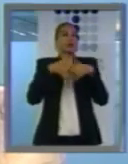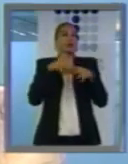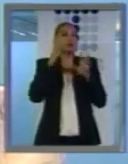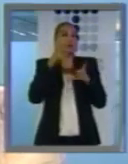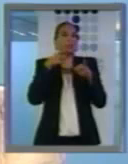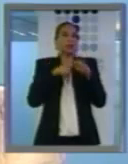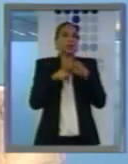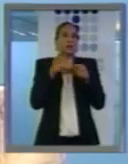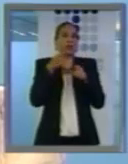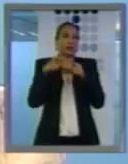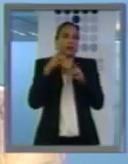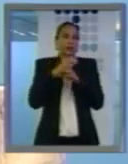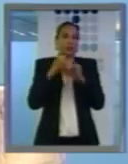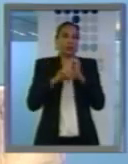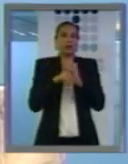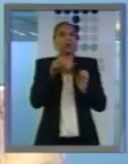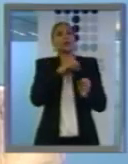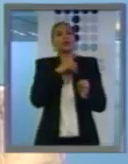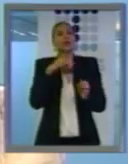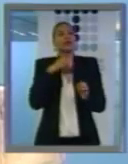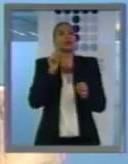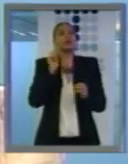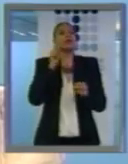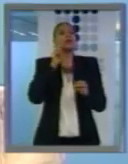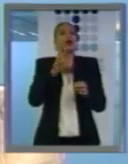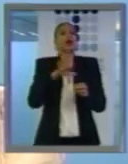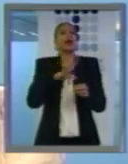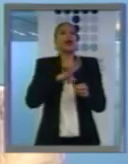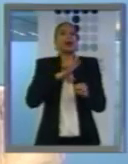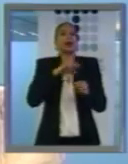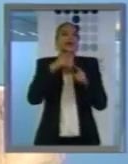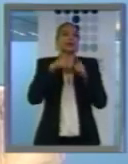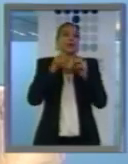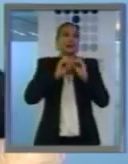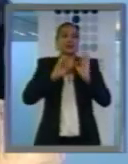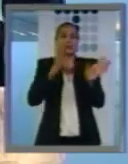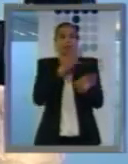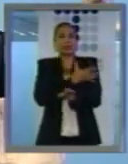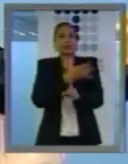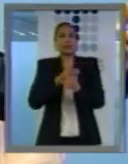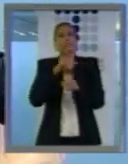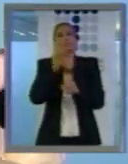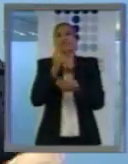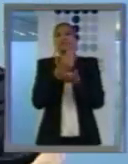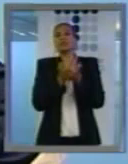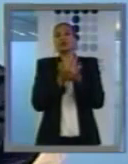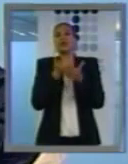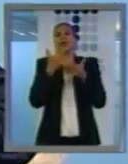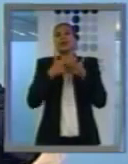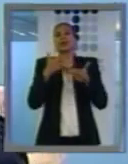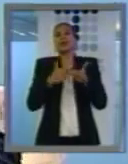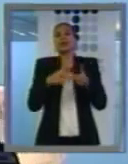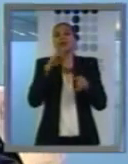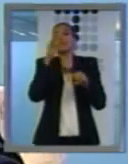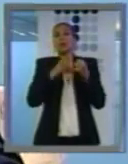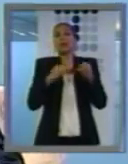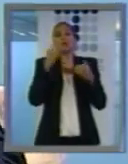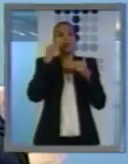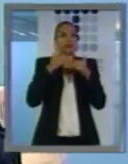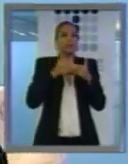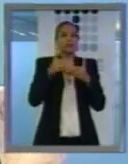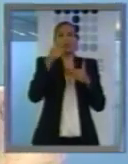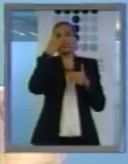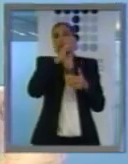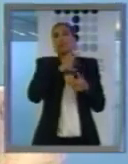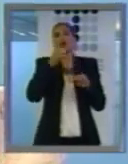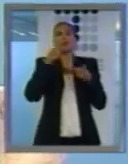los sujetos obligados. Ya tienen que empezar a cumplir con sus obligaciones de transparencia. No se esperen hasta el último plazo